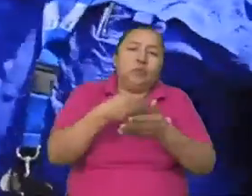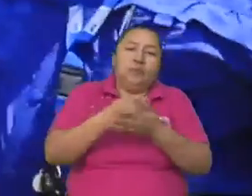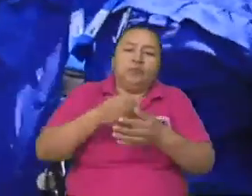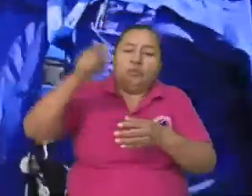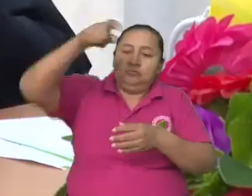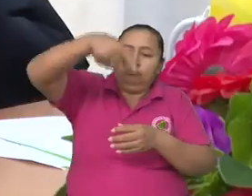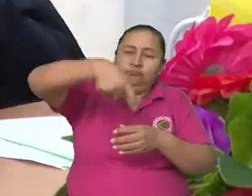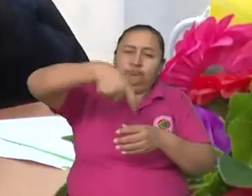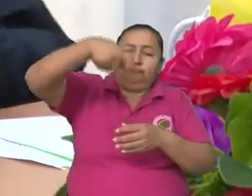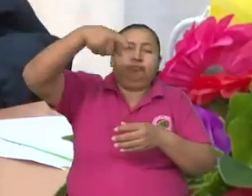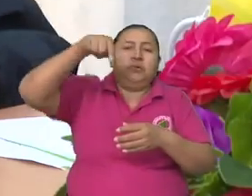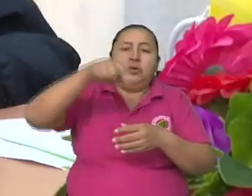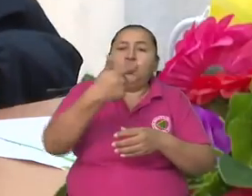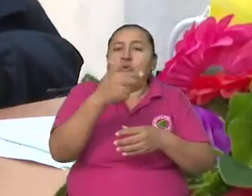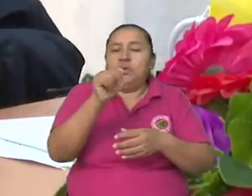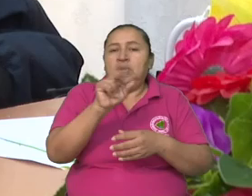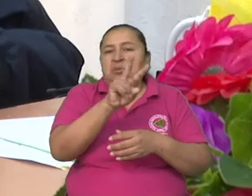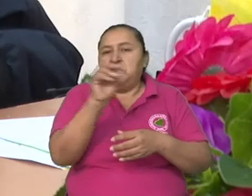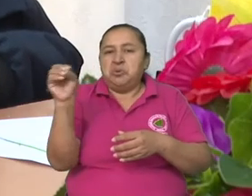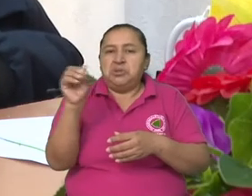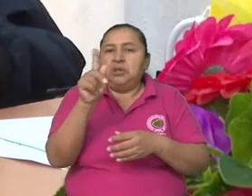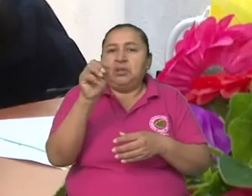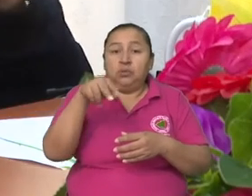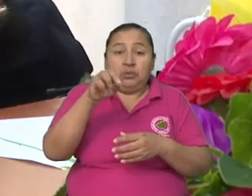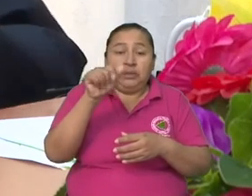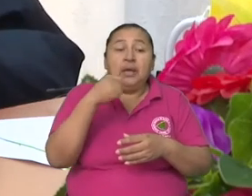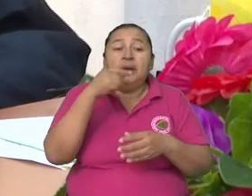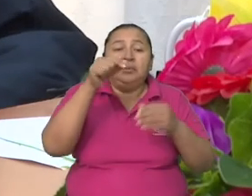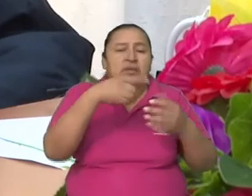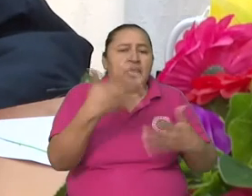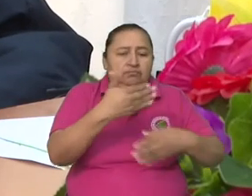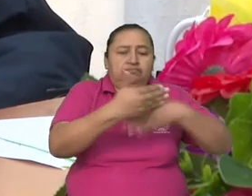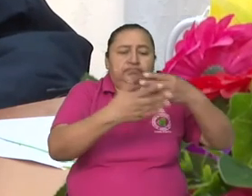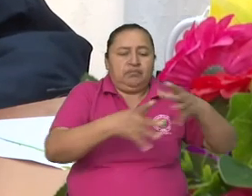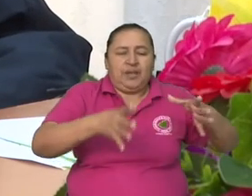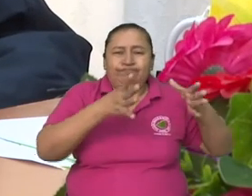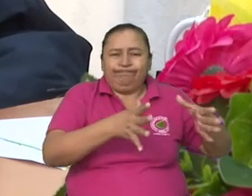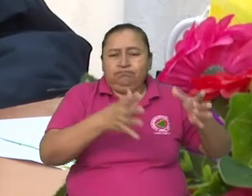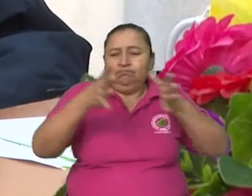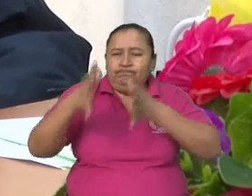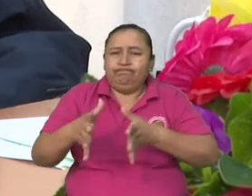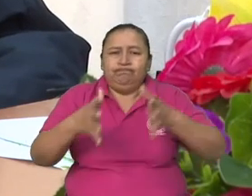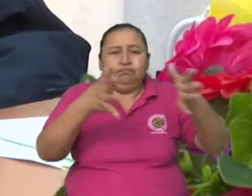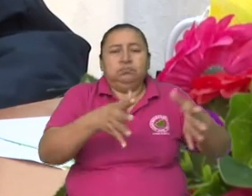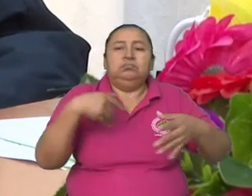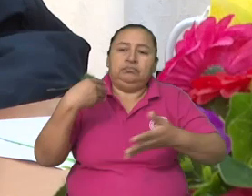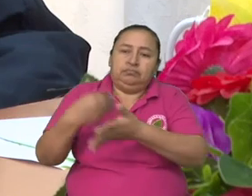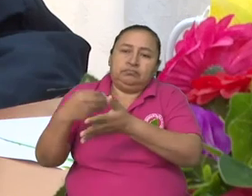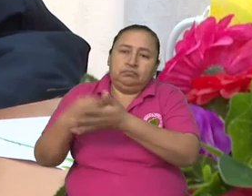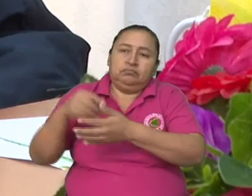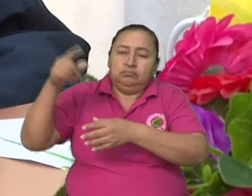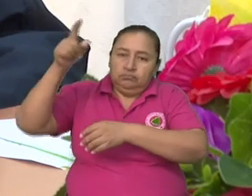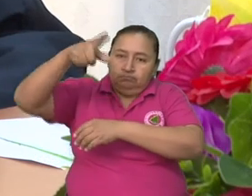de 200 toneladas, que ya estamos haciendo los cimientos para la compra de